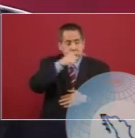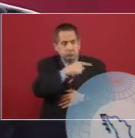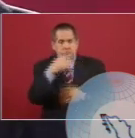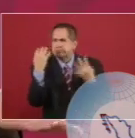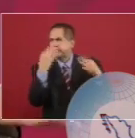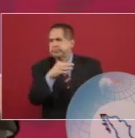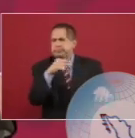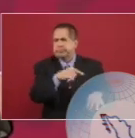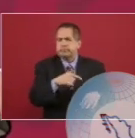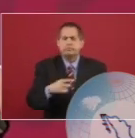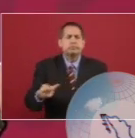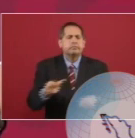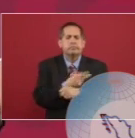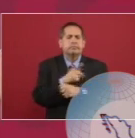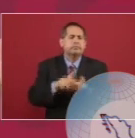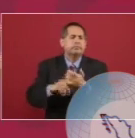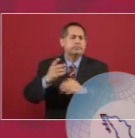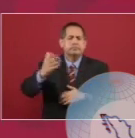es lo que sucedía.